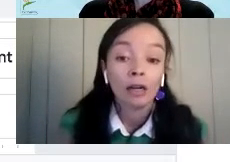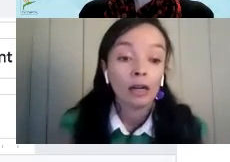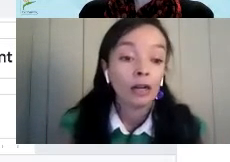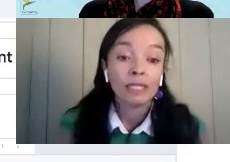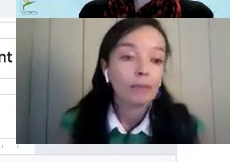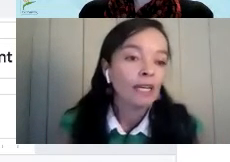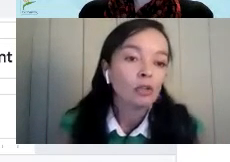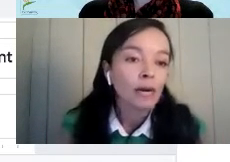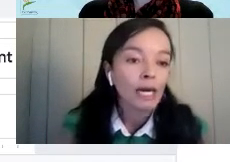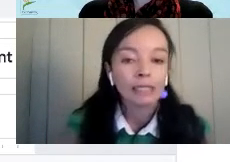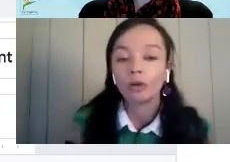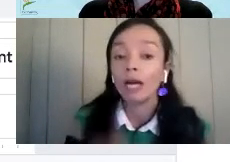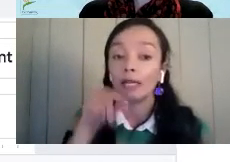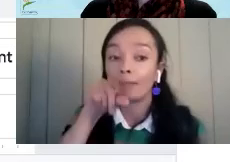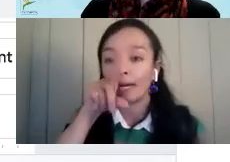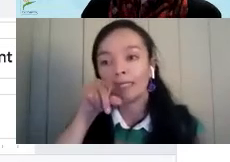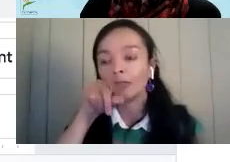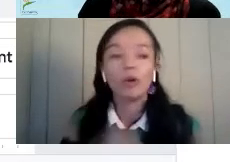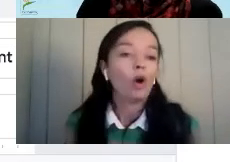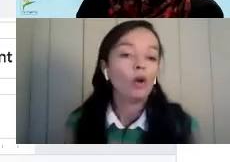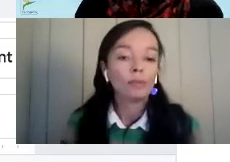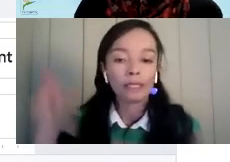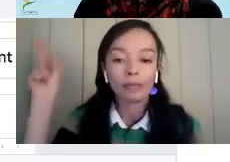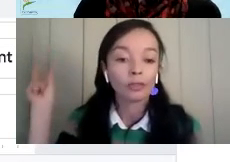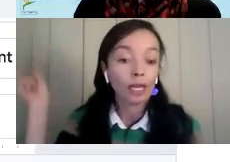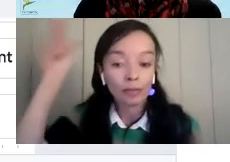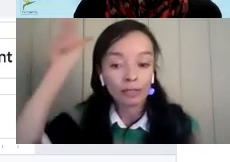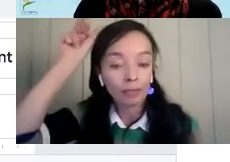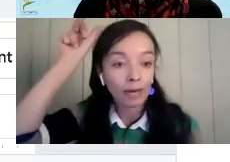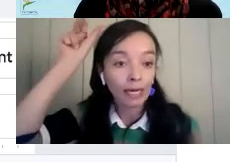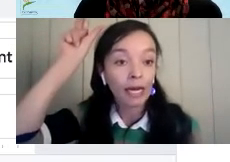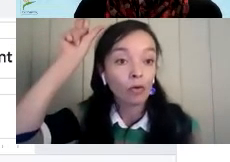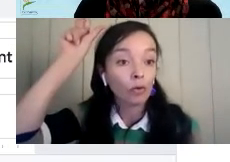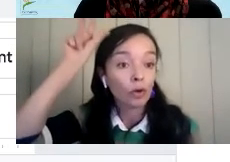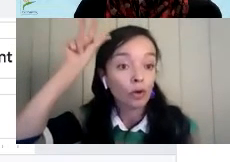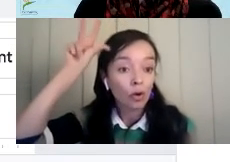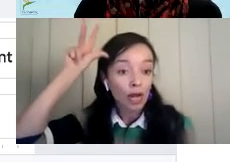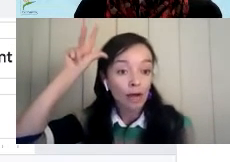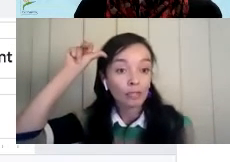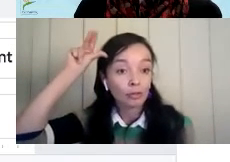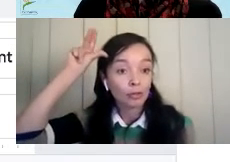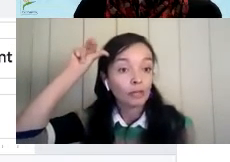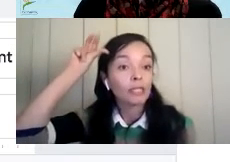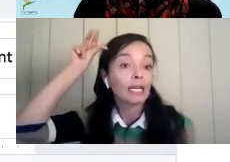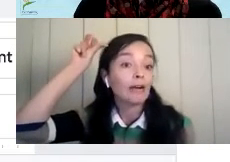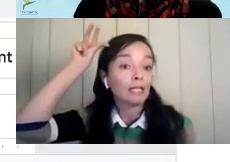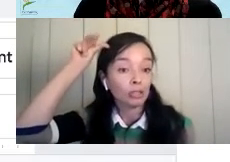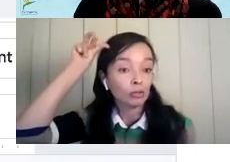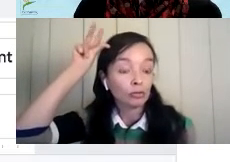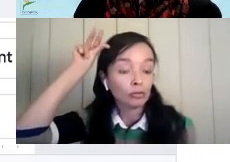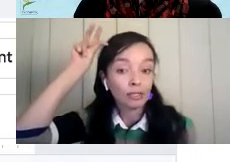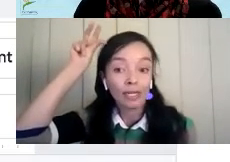principal es un pajarito. Ay, el pajarito. O el personaje principal era un caballo. Es el